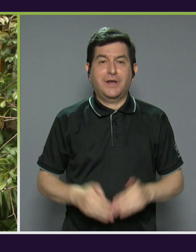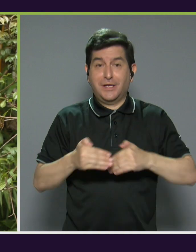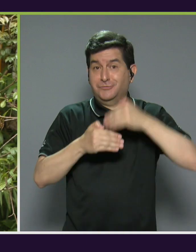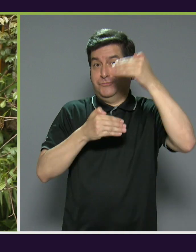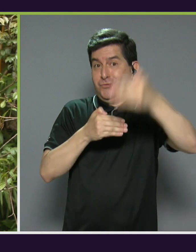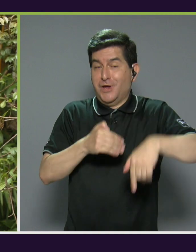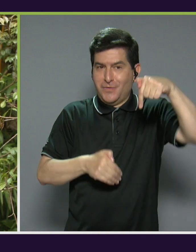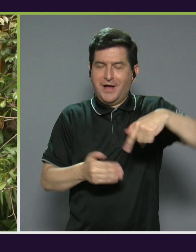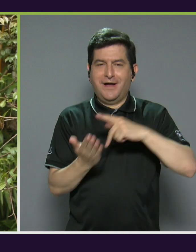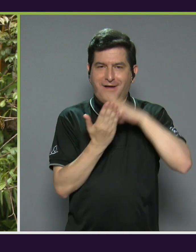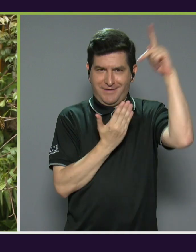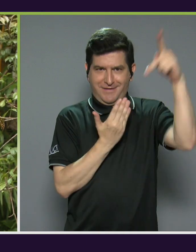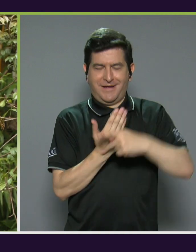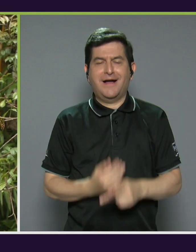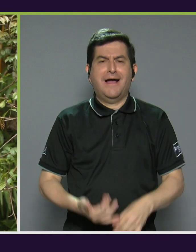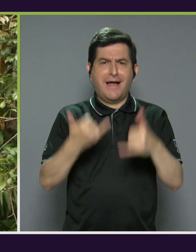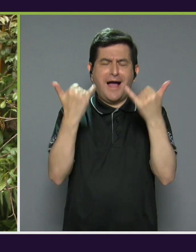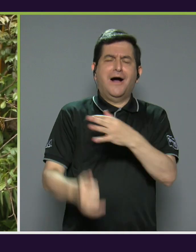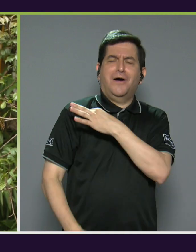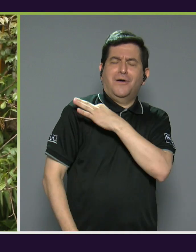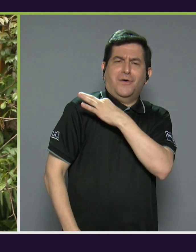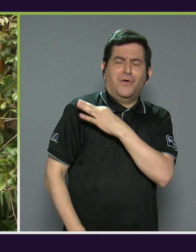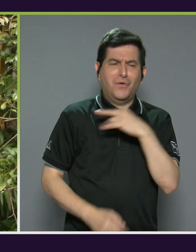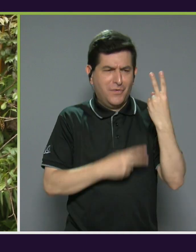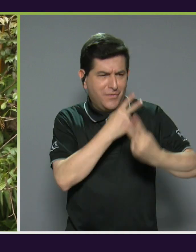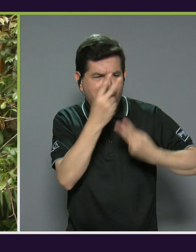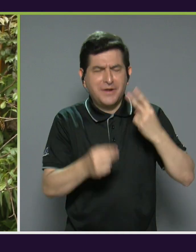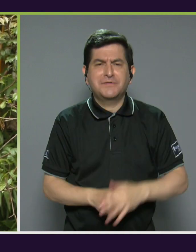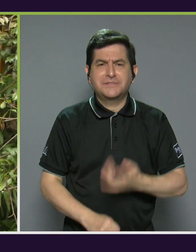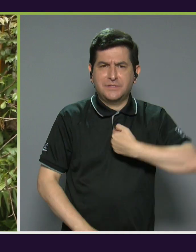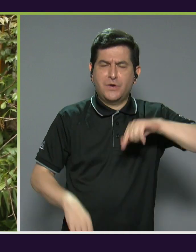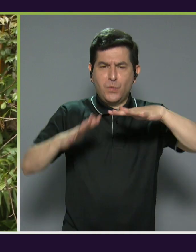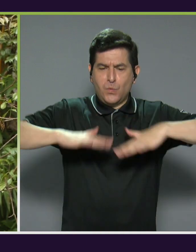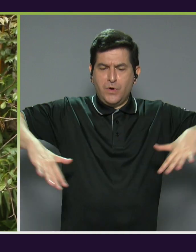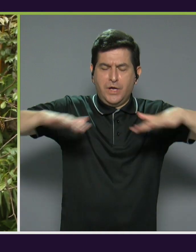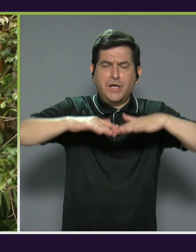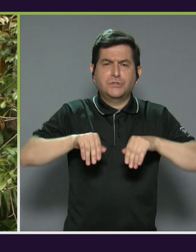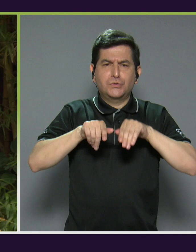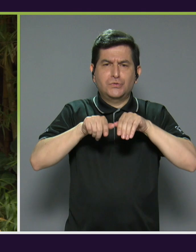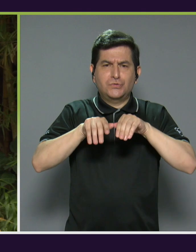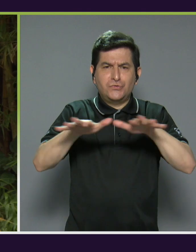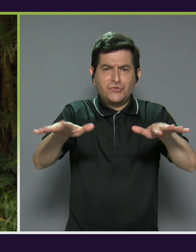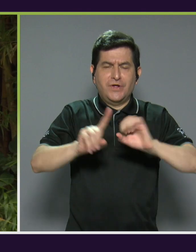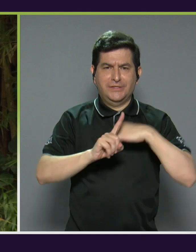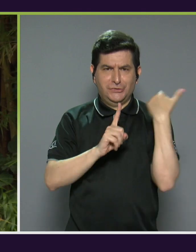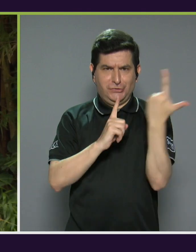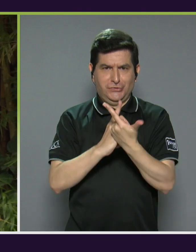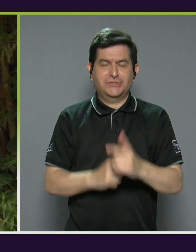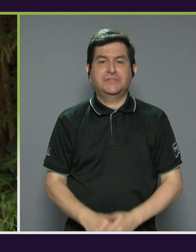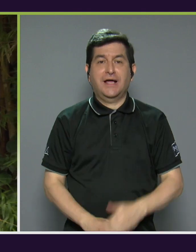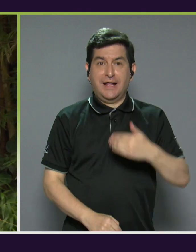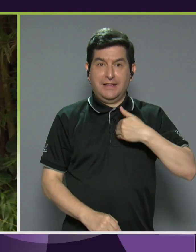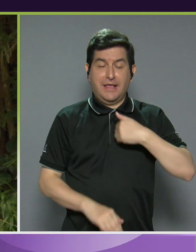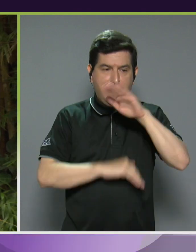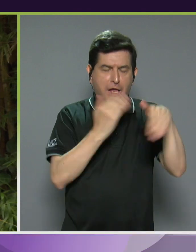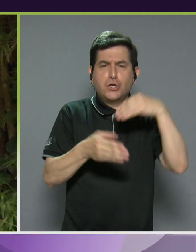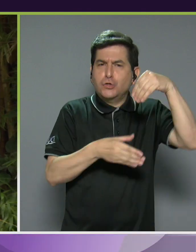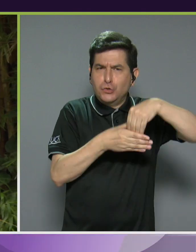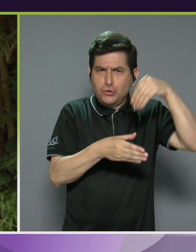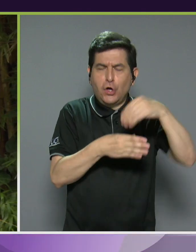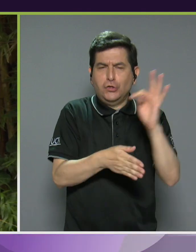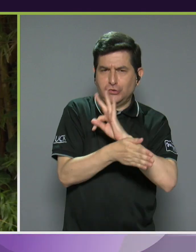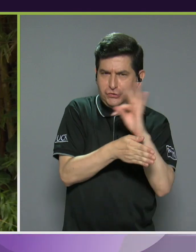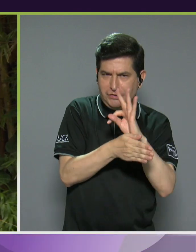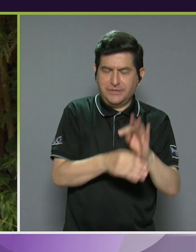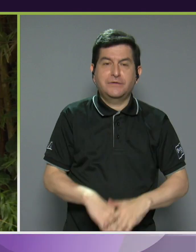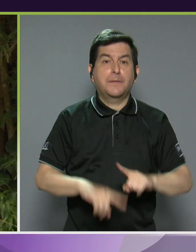en el programa. Ahora les invito a visitar nuestros espacios en las redes sociales. Tenemos allí todos nuestros contenidos televisivos,